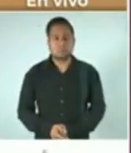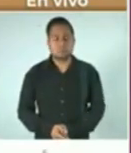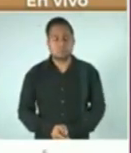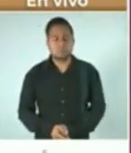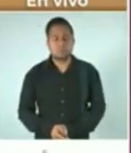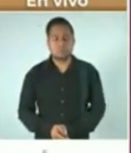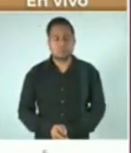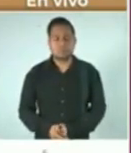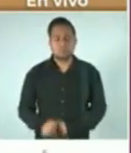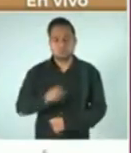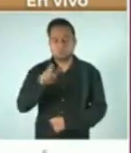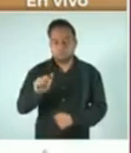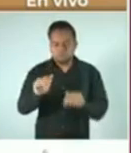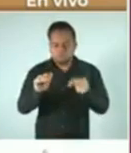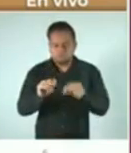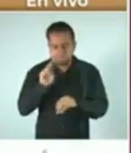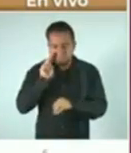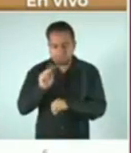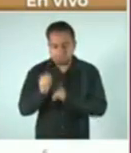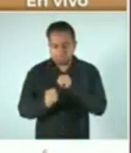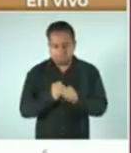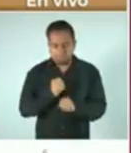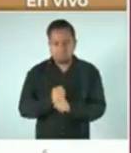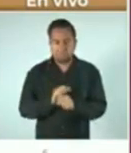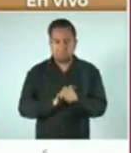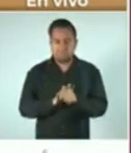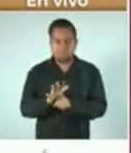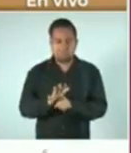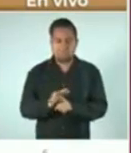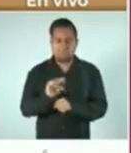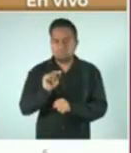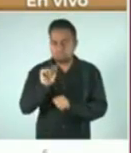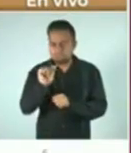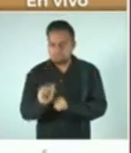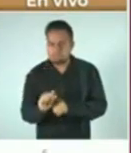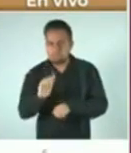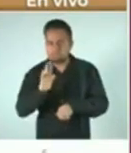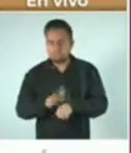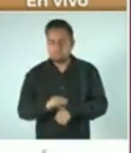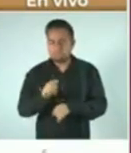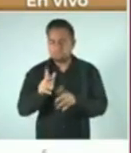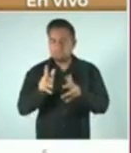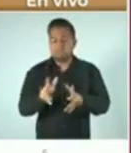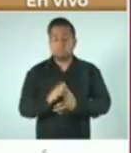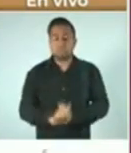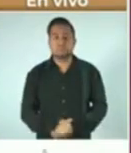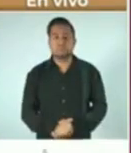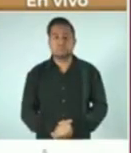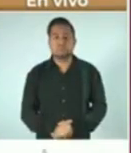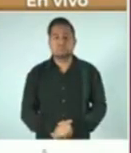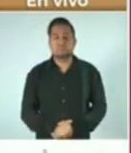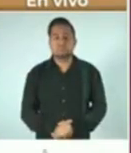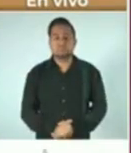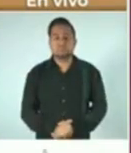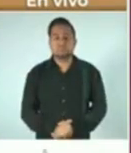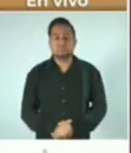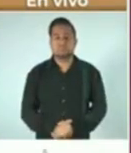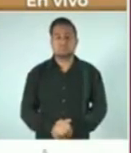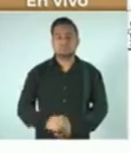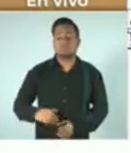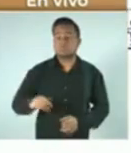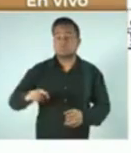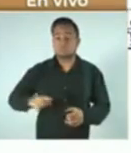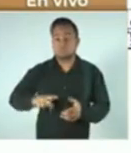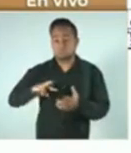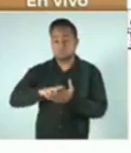Y bajamos un poquito para que vean el año, un poquito más, ahí está. El gobierno del ingeniero